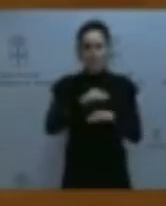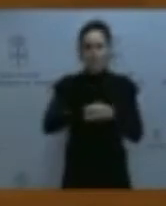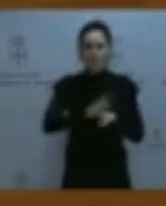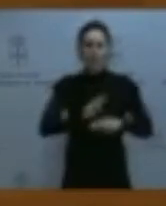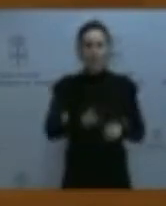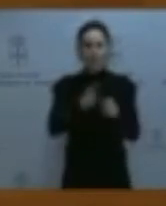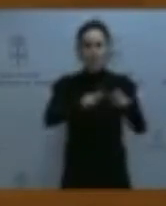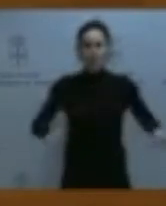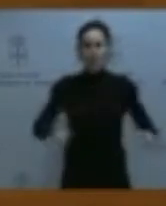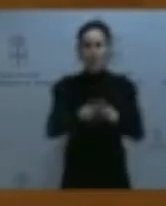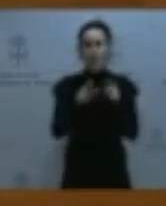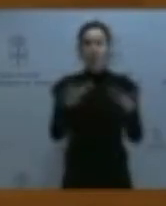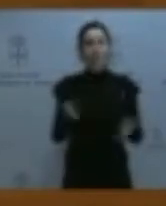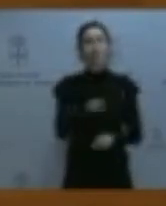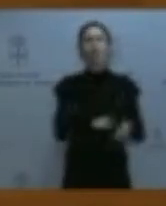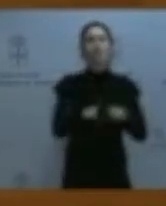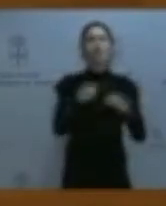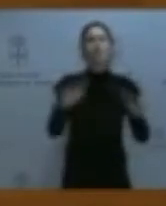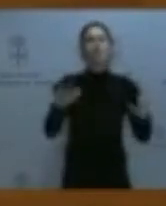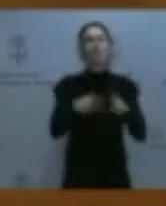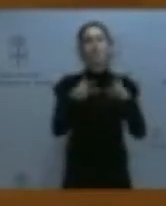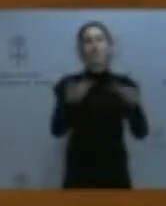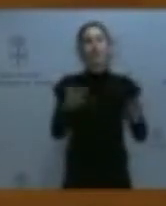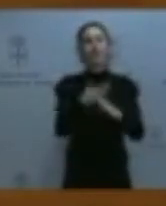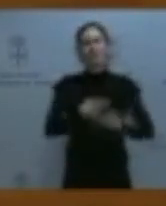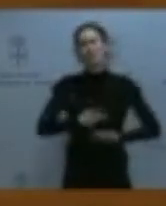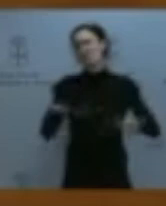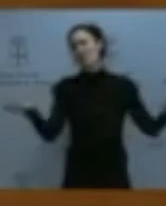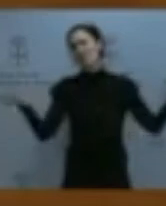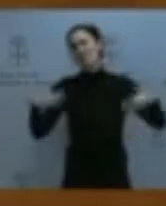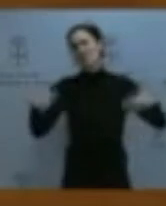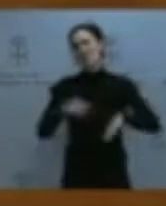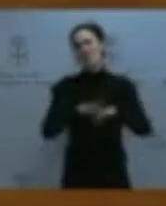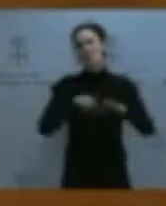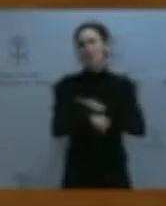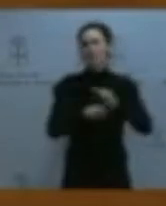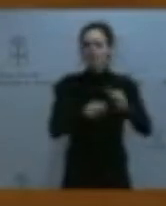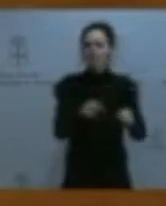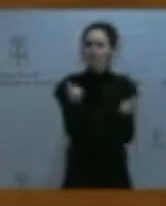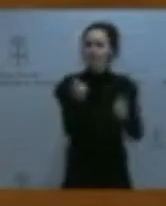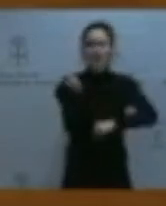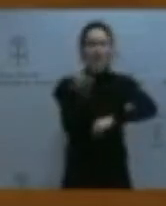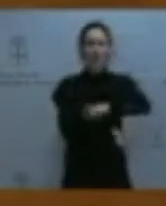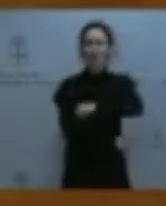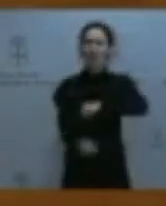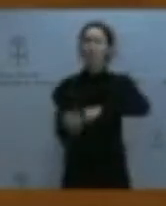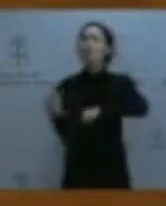sociedad. El problema es que la sociedad, entre otras cosas, no tiene confianza alguna en la gestión de esos fondos públicos que se